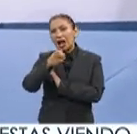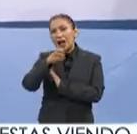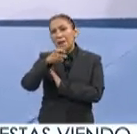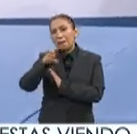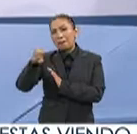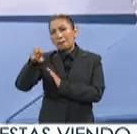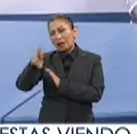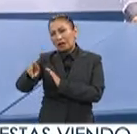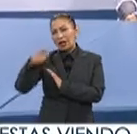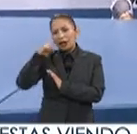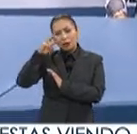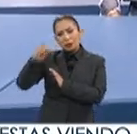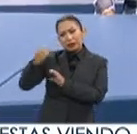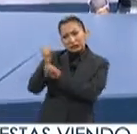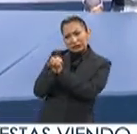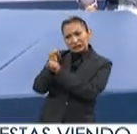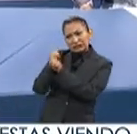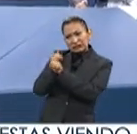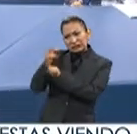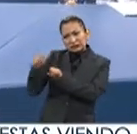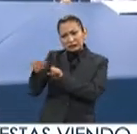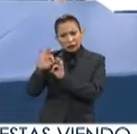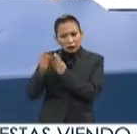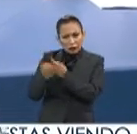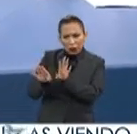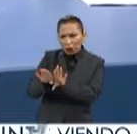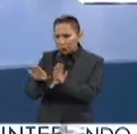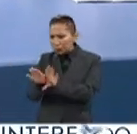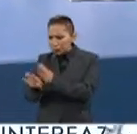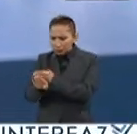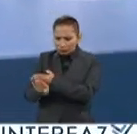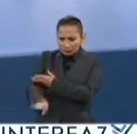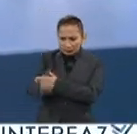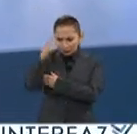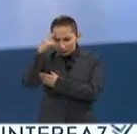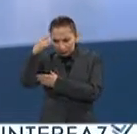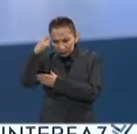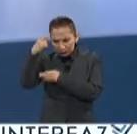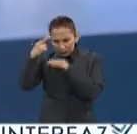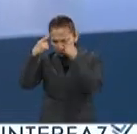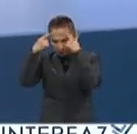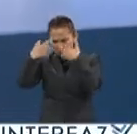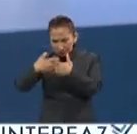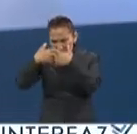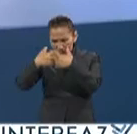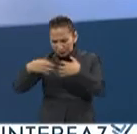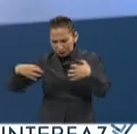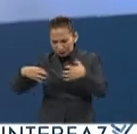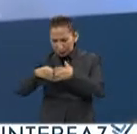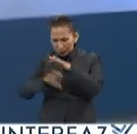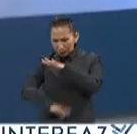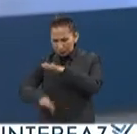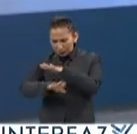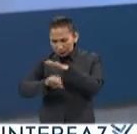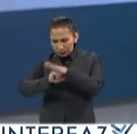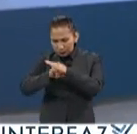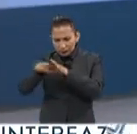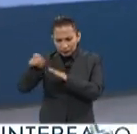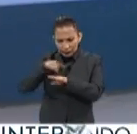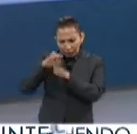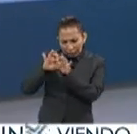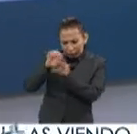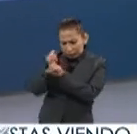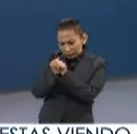líneas que están tratando de dilucidar mecanismos neurales básicos que pueden explicar el